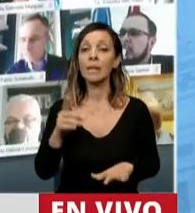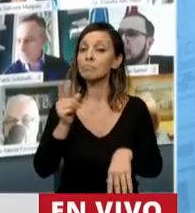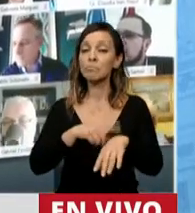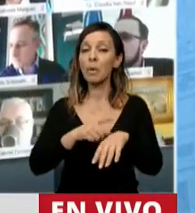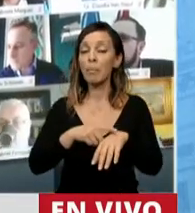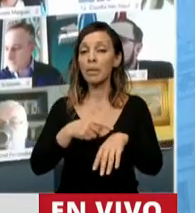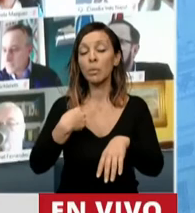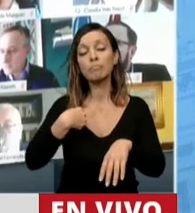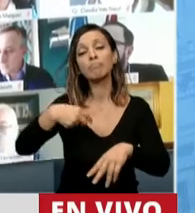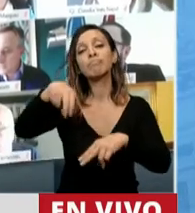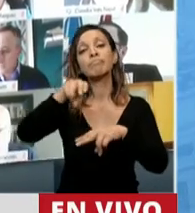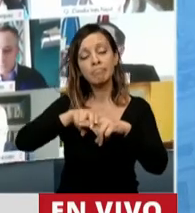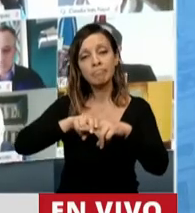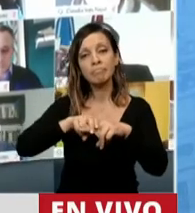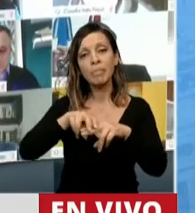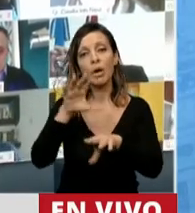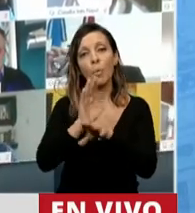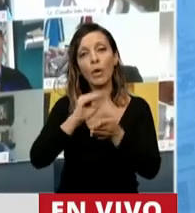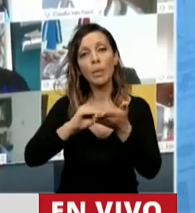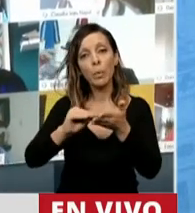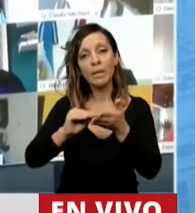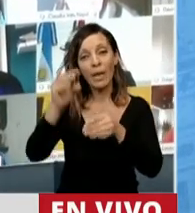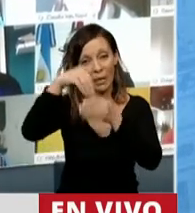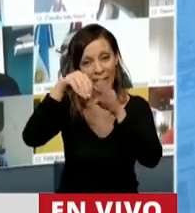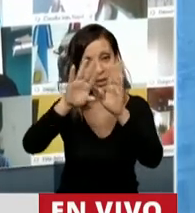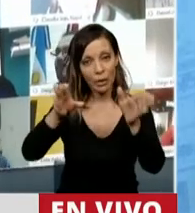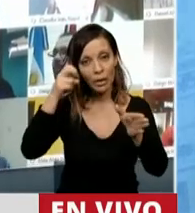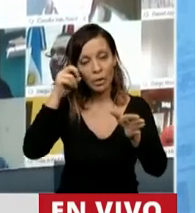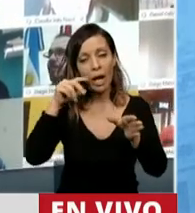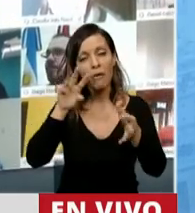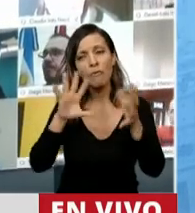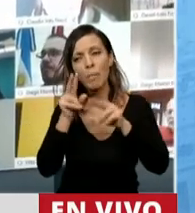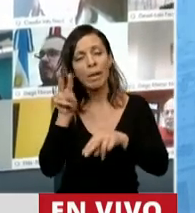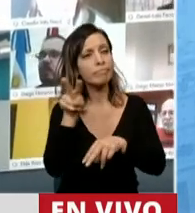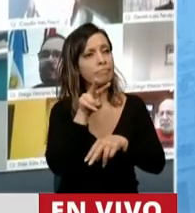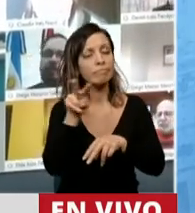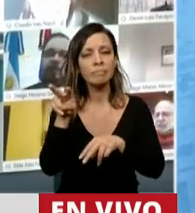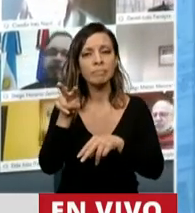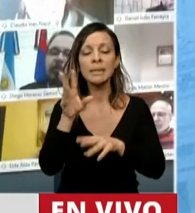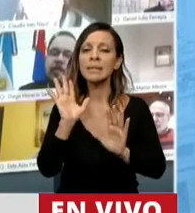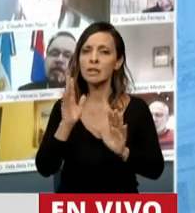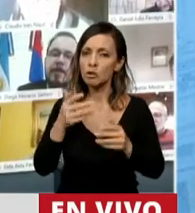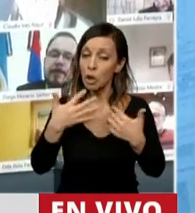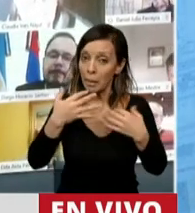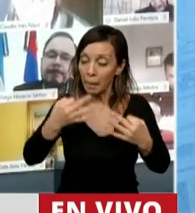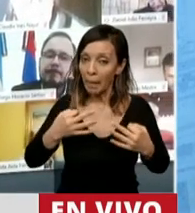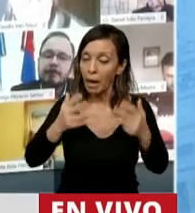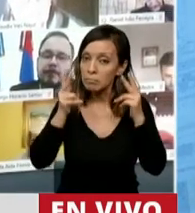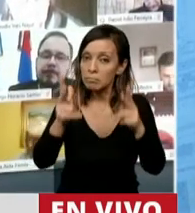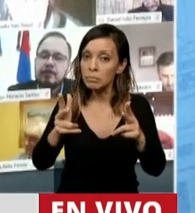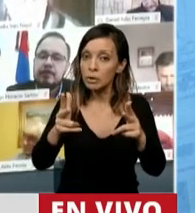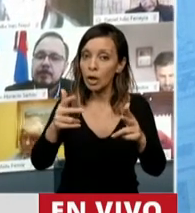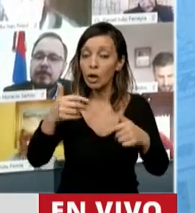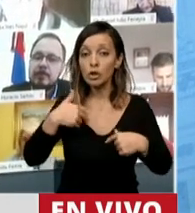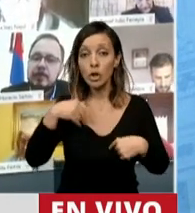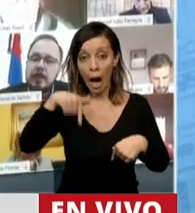está sentado en ese recinto, tiene una visión de estas discusiones. Le puedo asegurar, presidente, que mirando